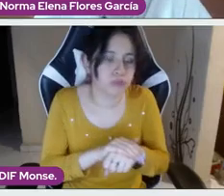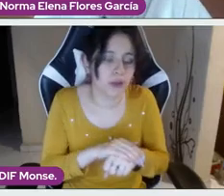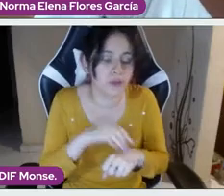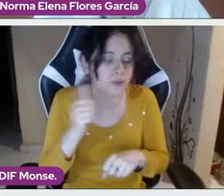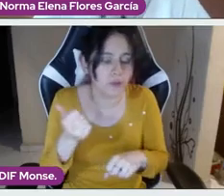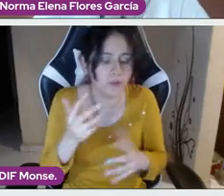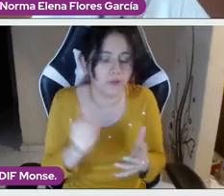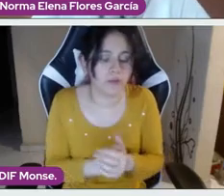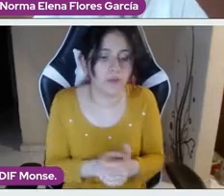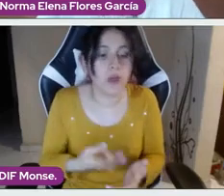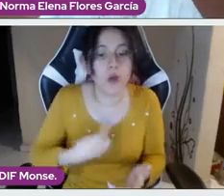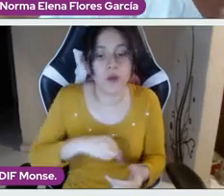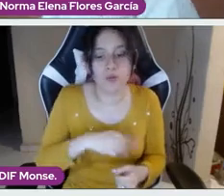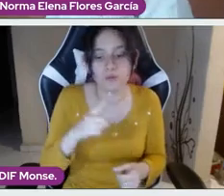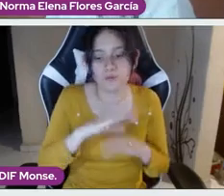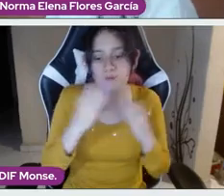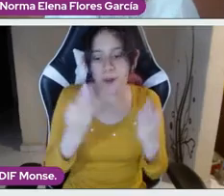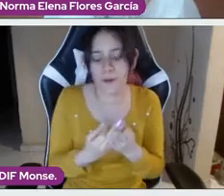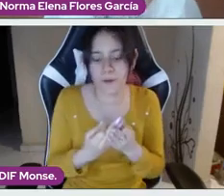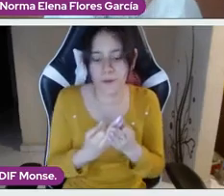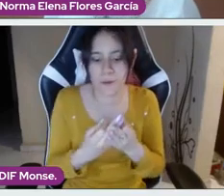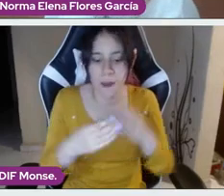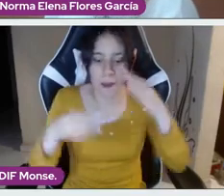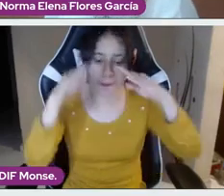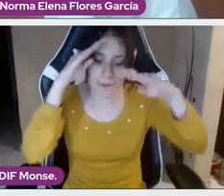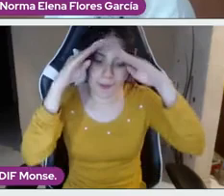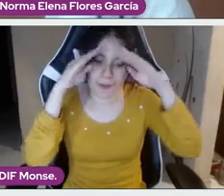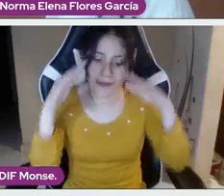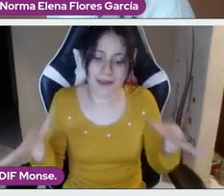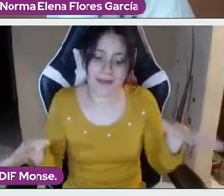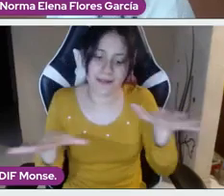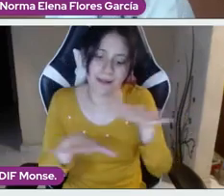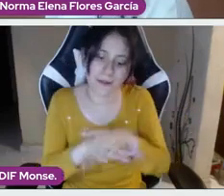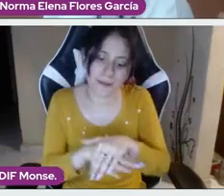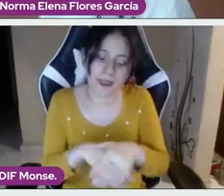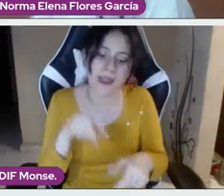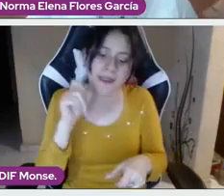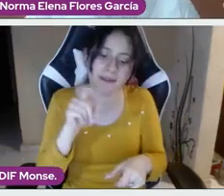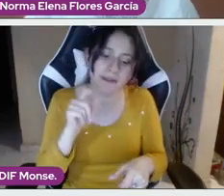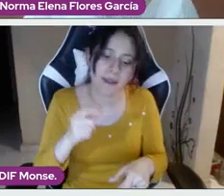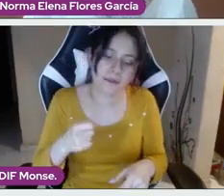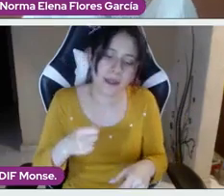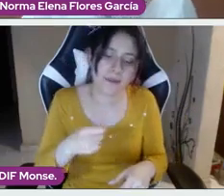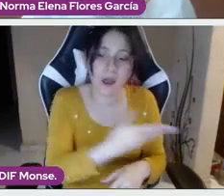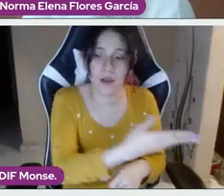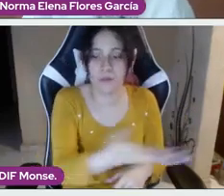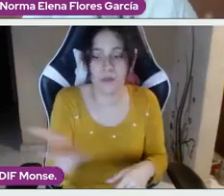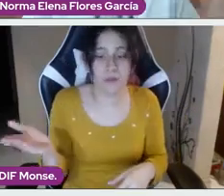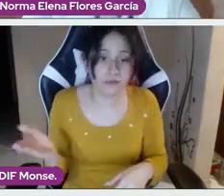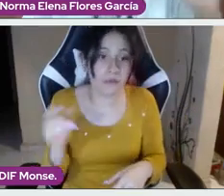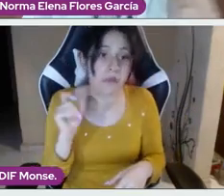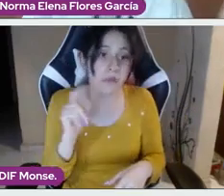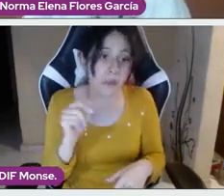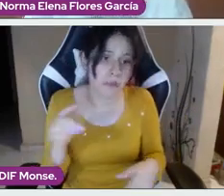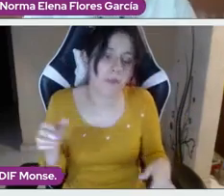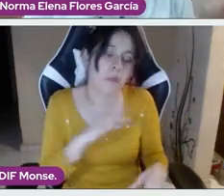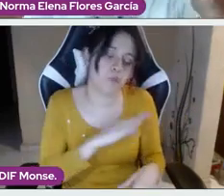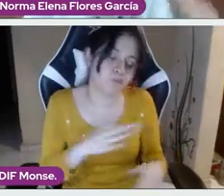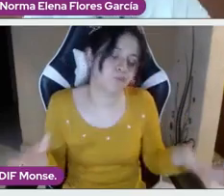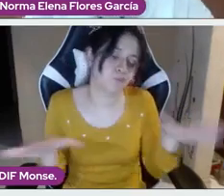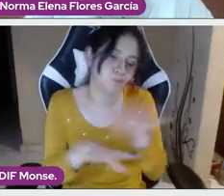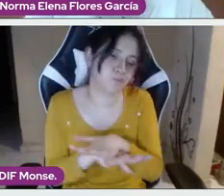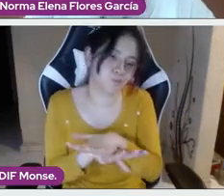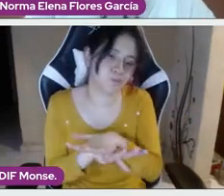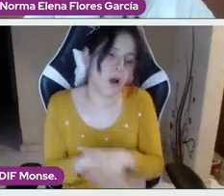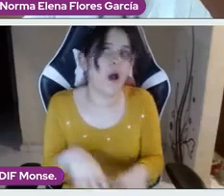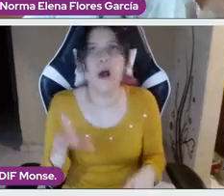un cambio en quienes están a nuestro alrededor, sean hijos, hijas, ¿no? Sobrinas, sobrinos, lo que